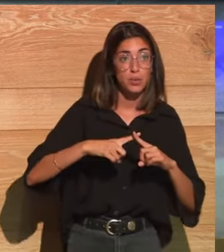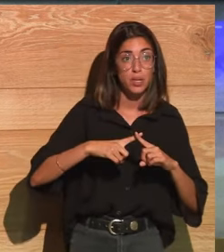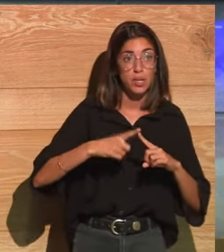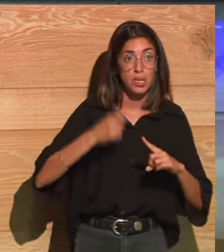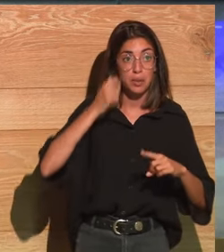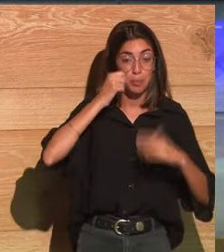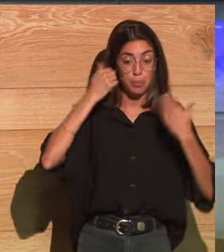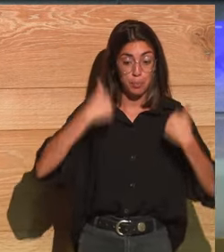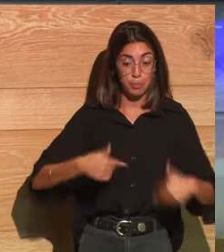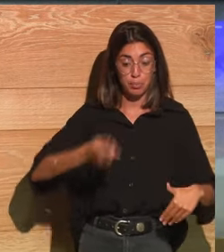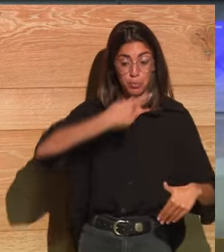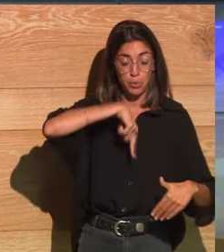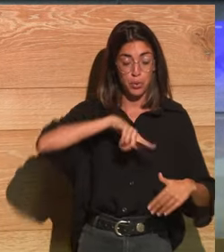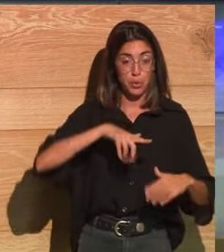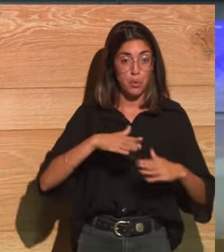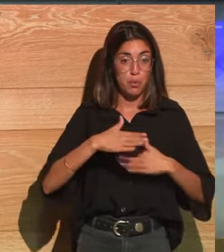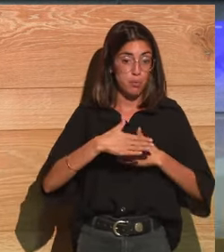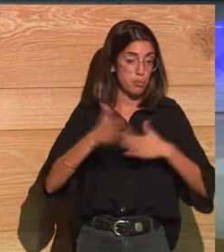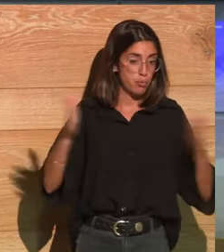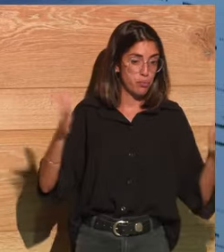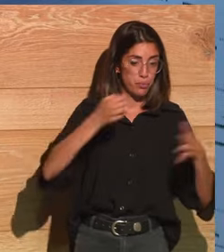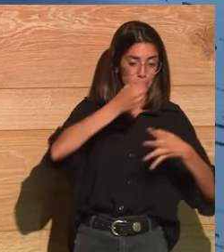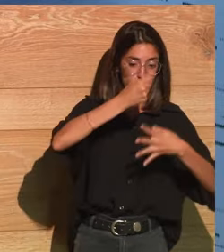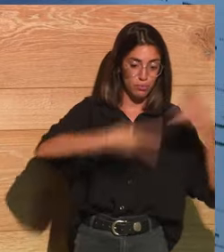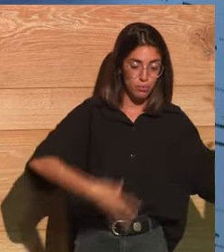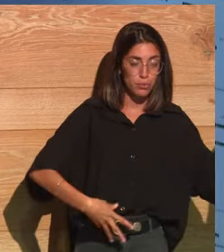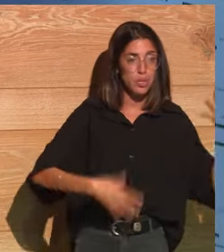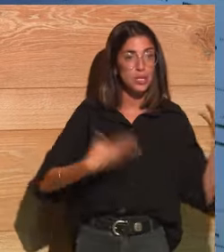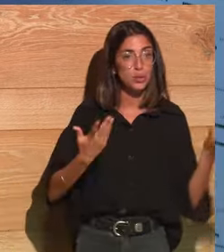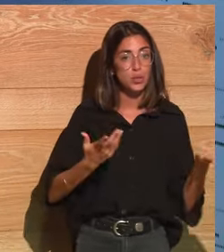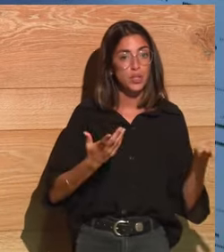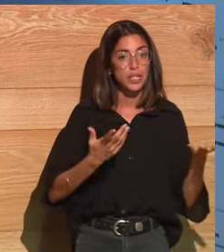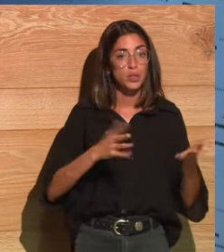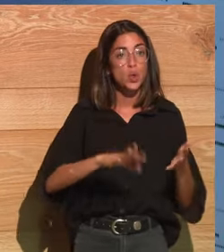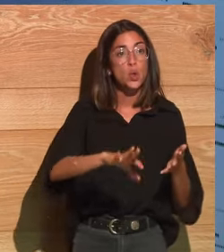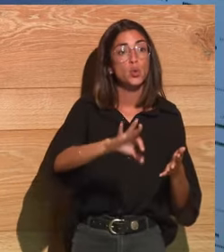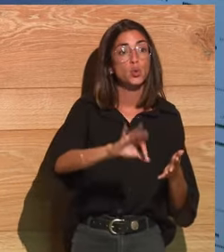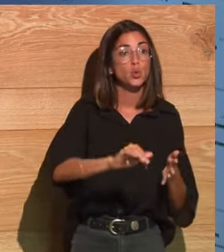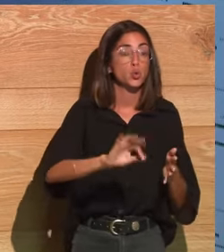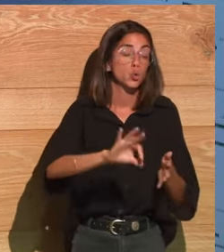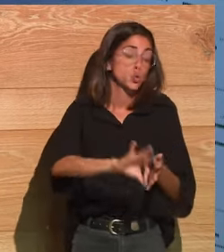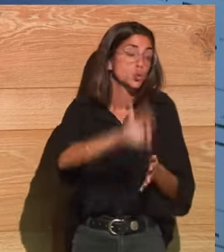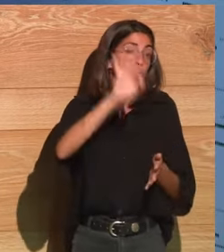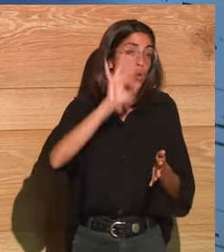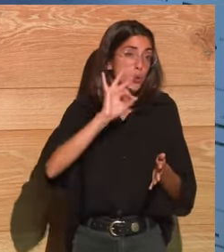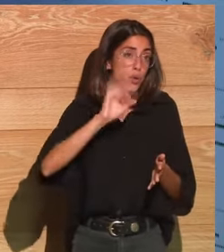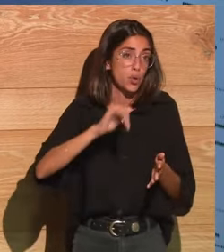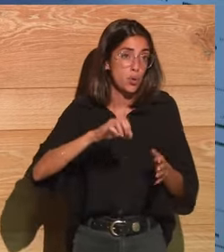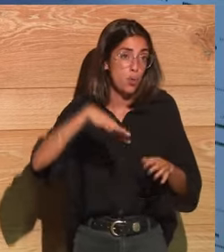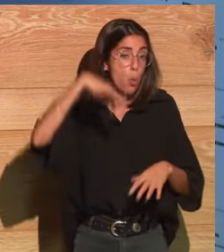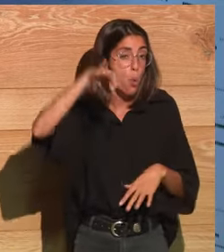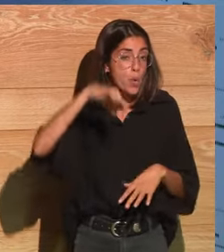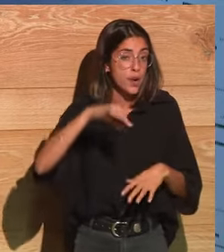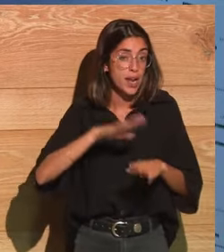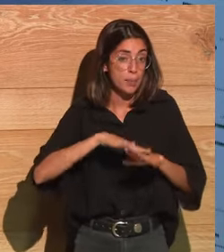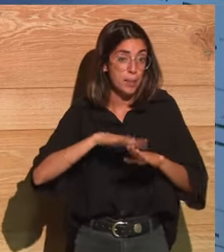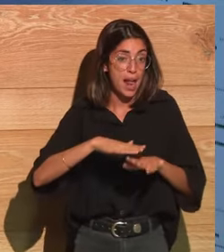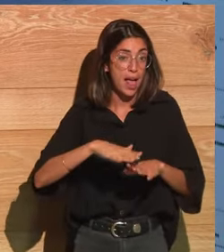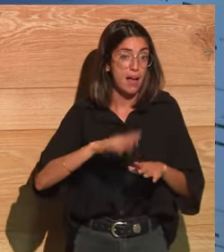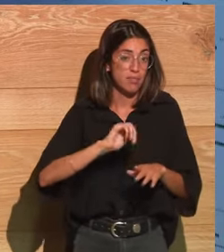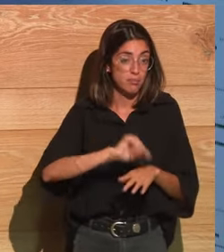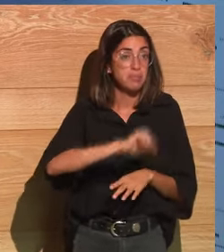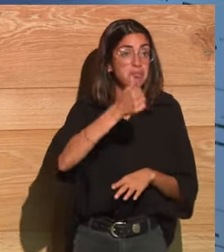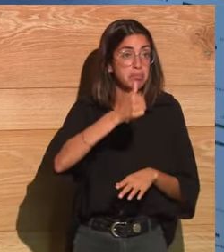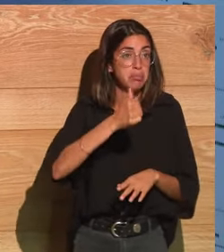amplísimo, muy diverso, y realmente es muy difícil tener una solución única con la que acertar. Pero realmente toda esta